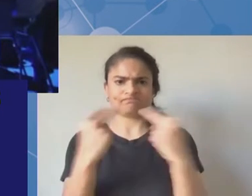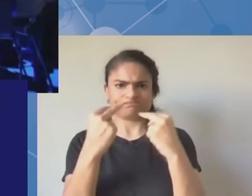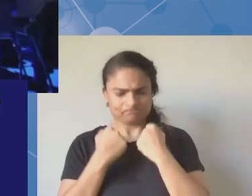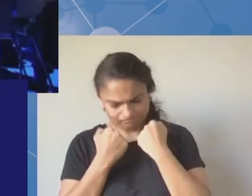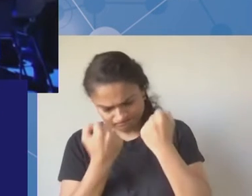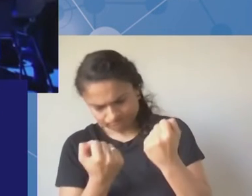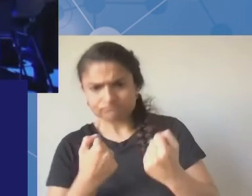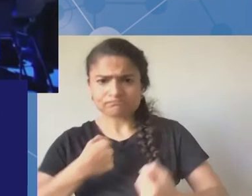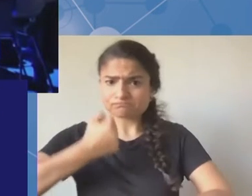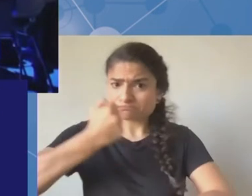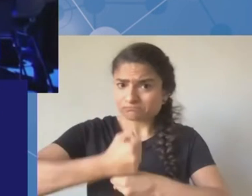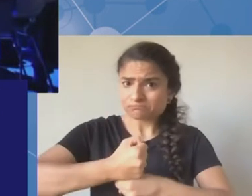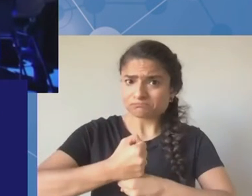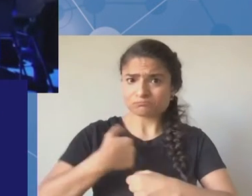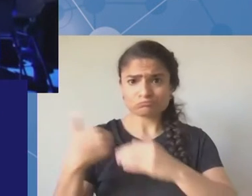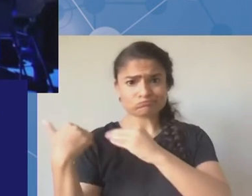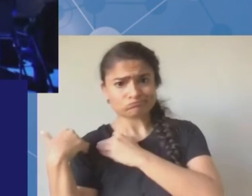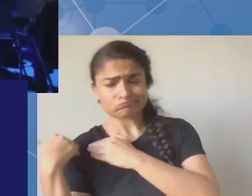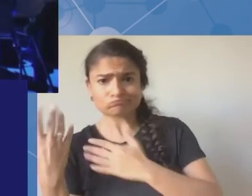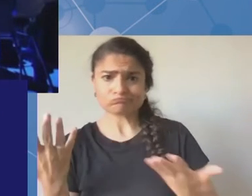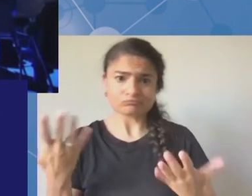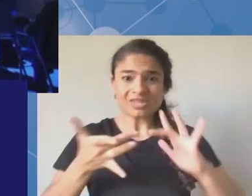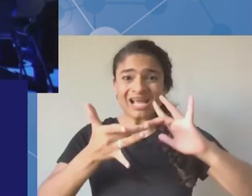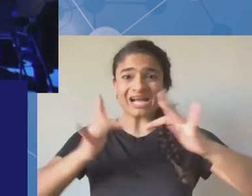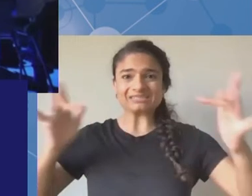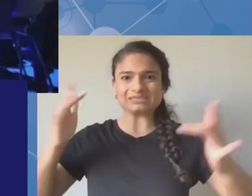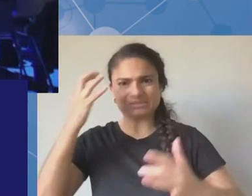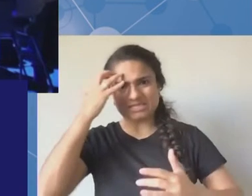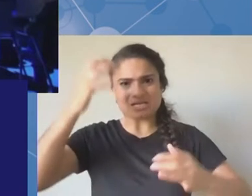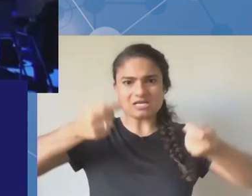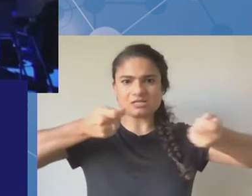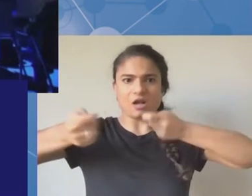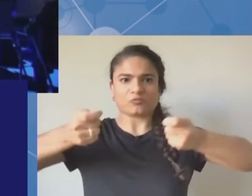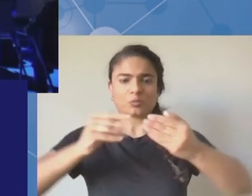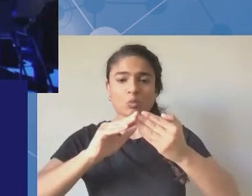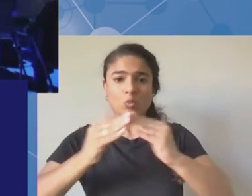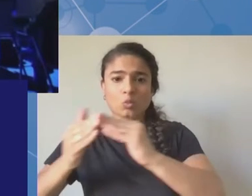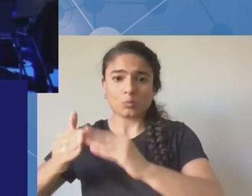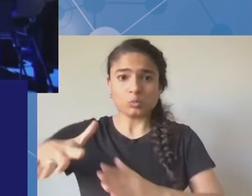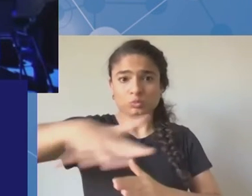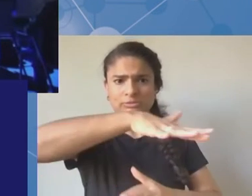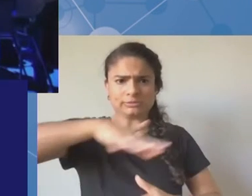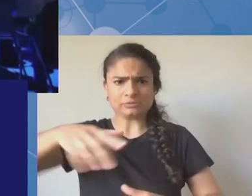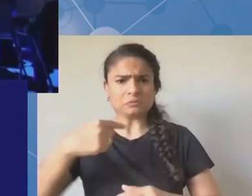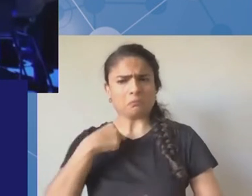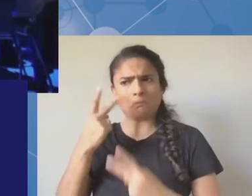debates a distancia y quizás deberíamos definir de nuevo nuestro papel en cuanto a la gobernanza de Internet.